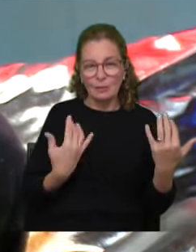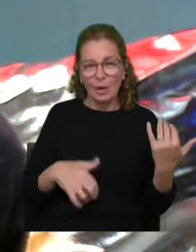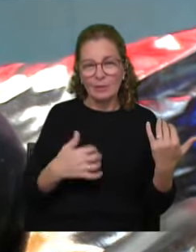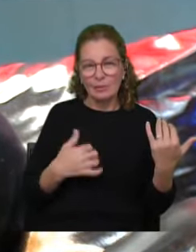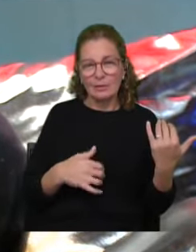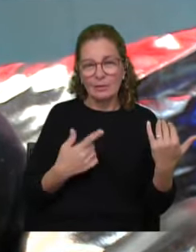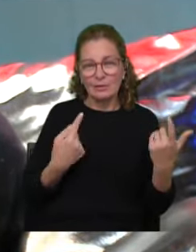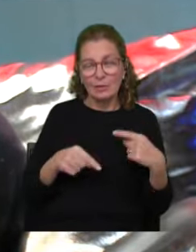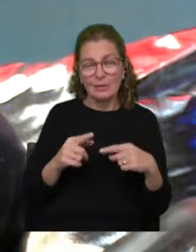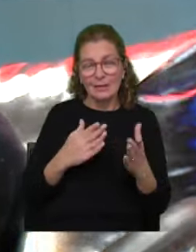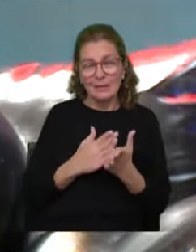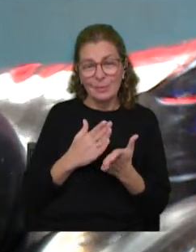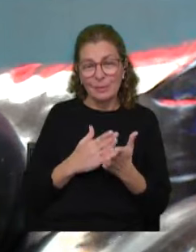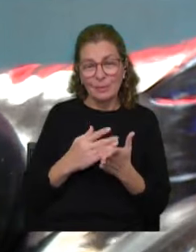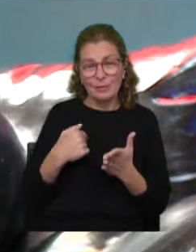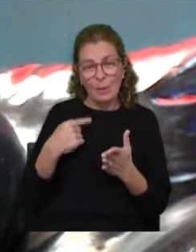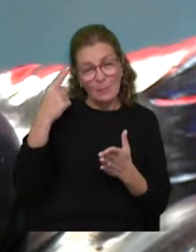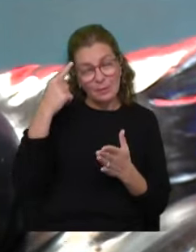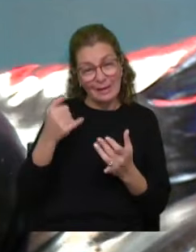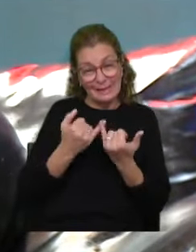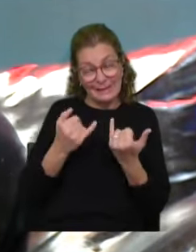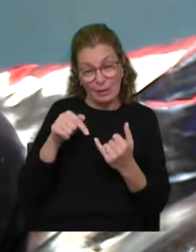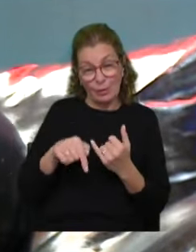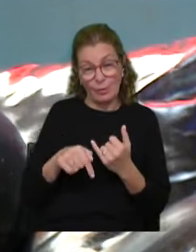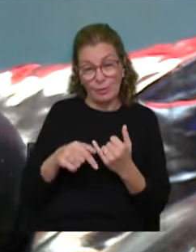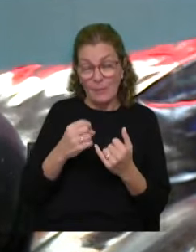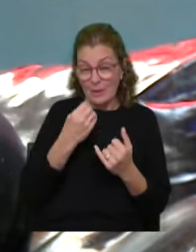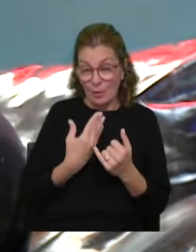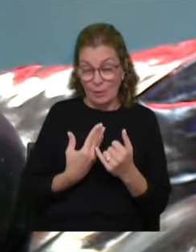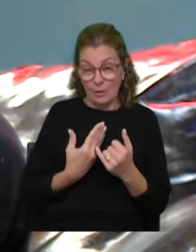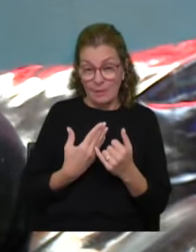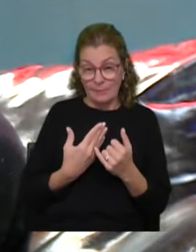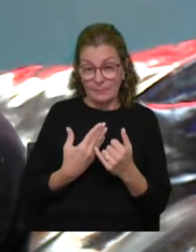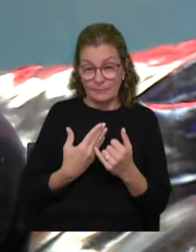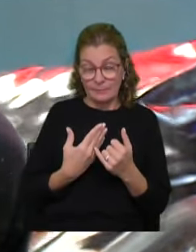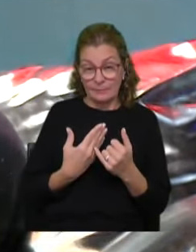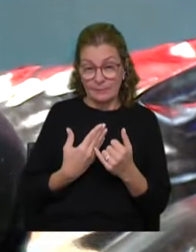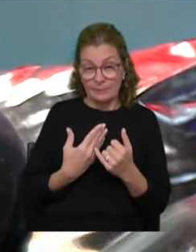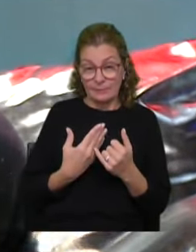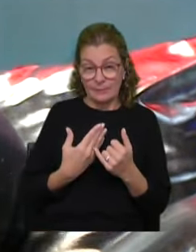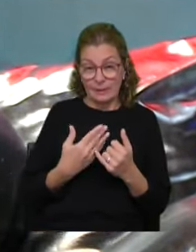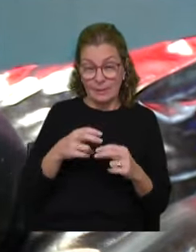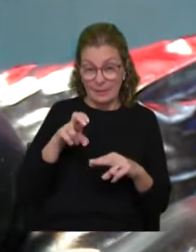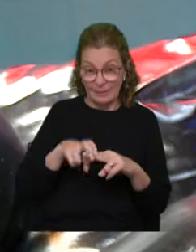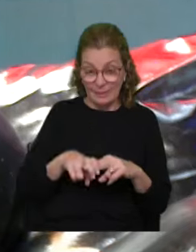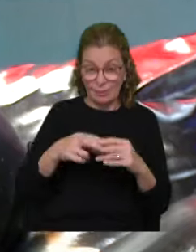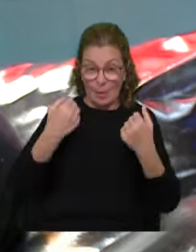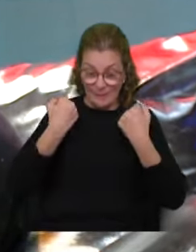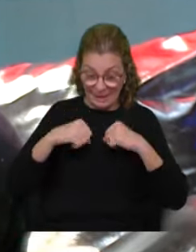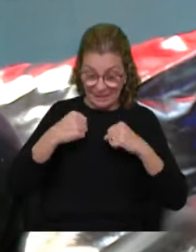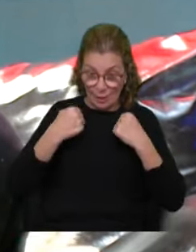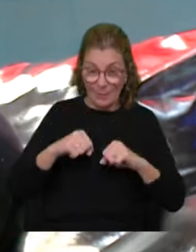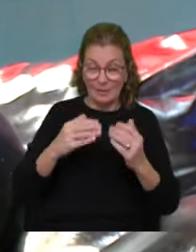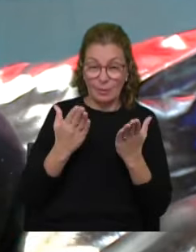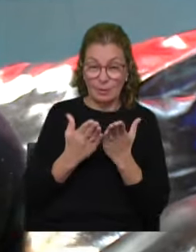Entonces, siempre, yo creo que hasta el día de hoy sigo mejorando y me sigo deslumbrando de que si me siento y practico y estudio y no sé